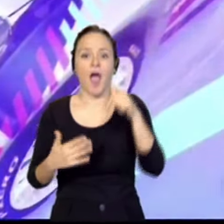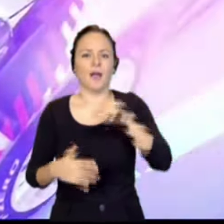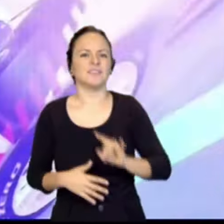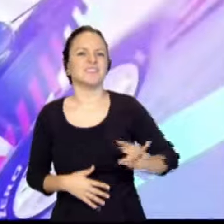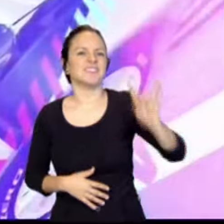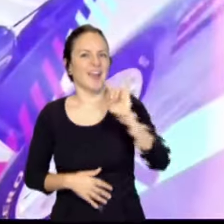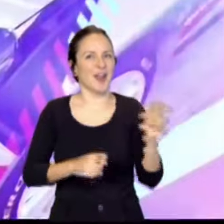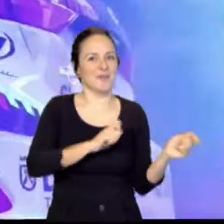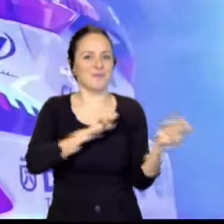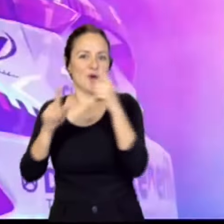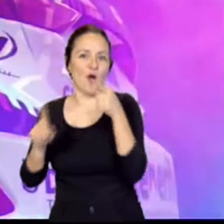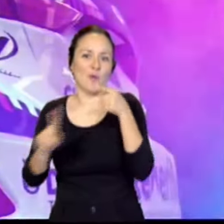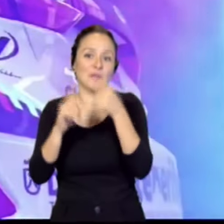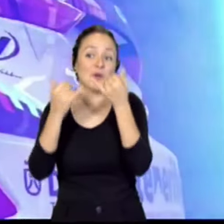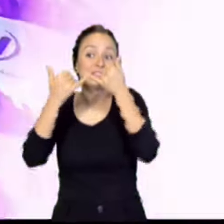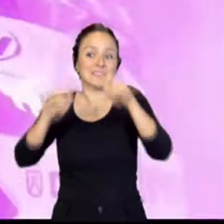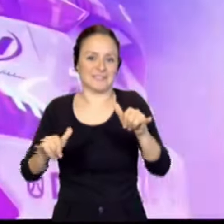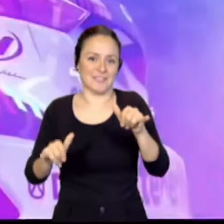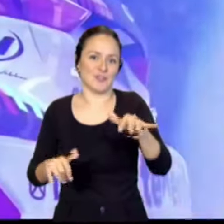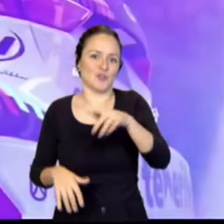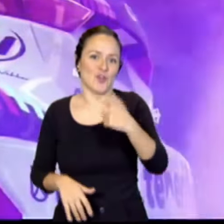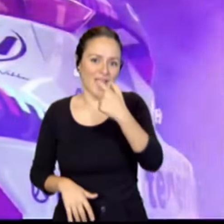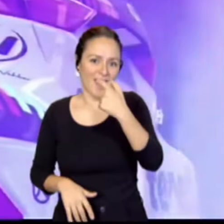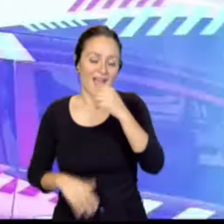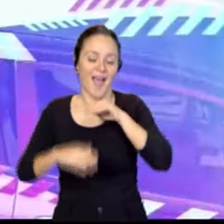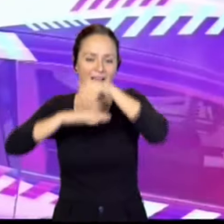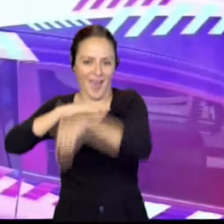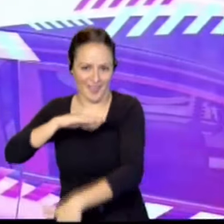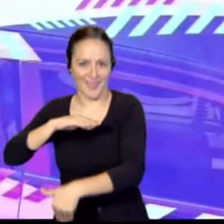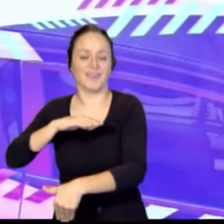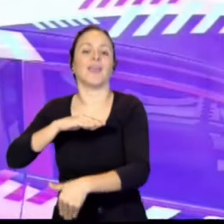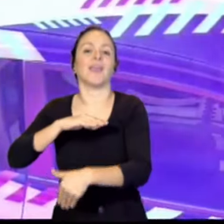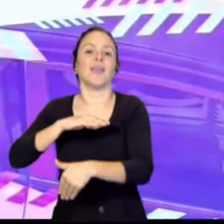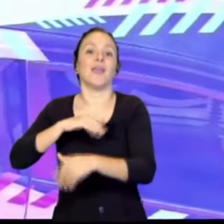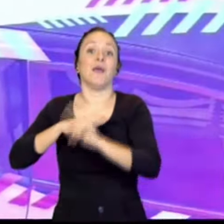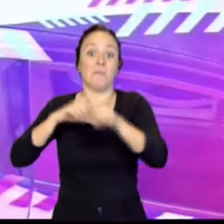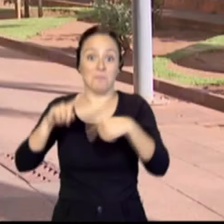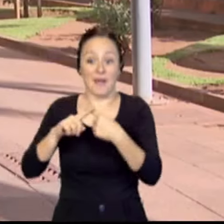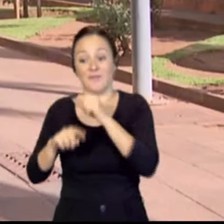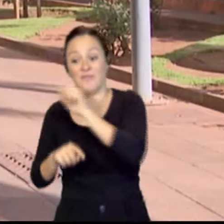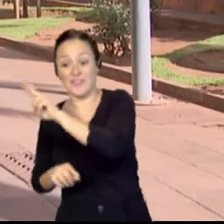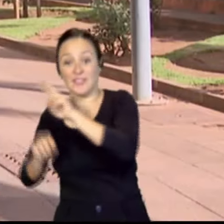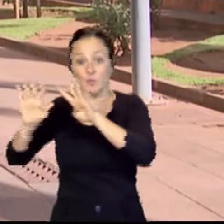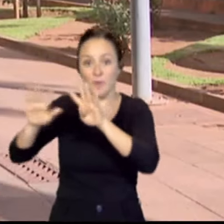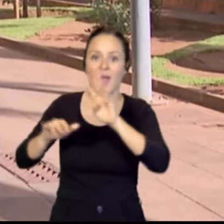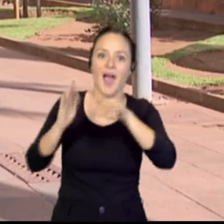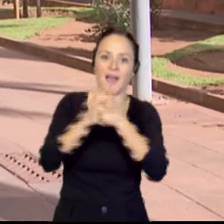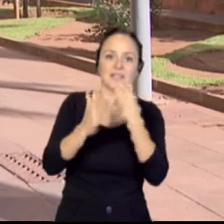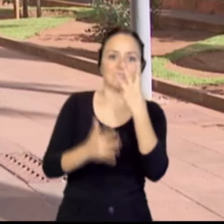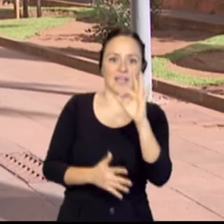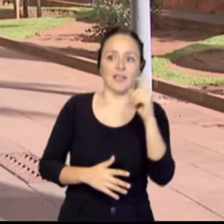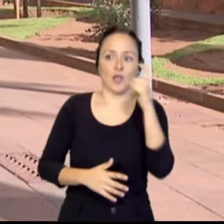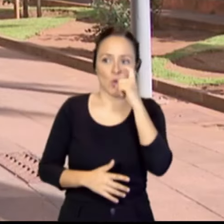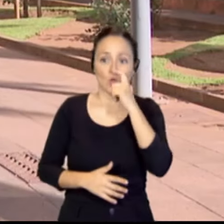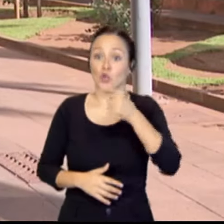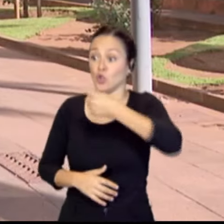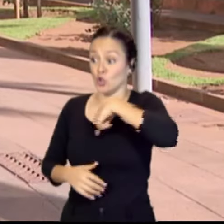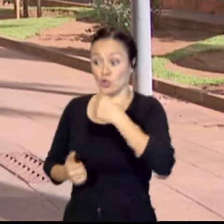la celebración del Rally Villa de adeje entre el 29 y 30 de junio y es en casa es el Rally que hemos ganado los últimos 3 cu